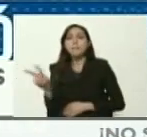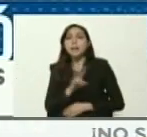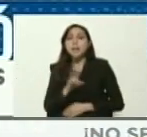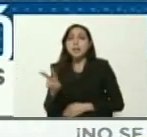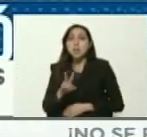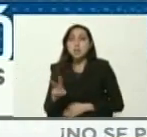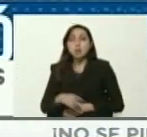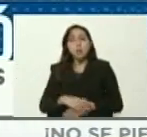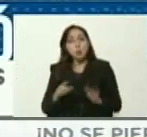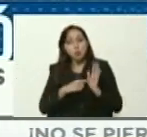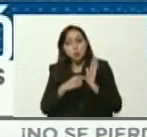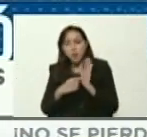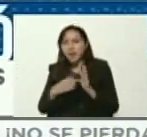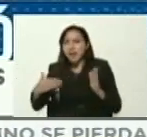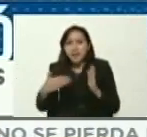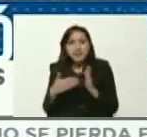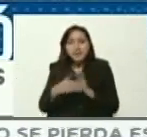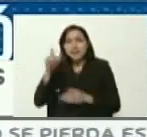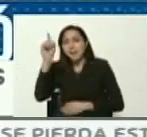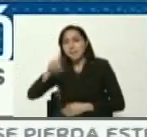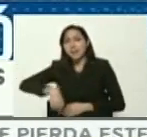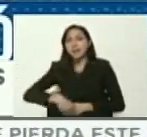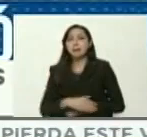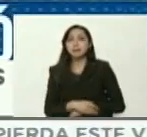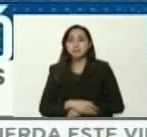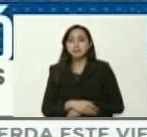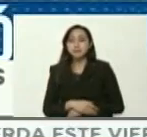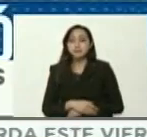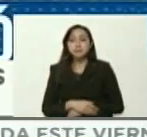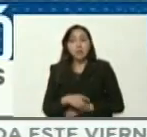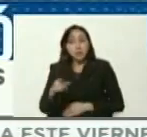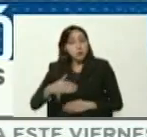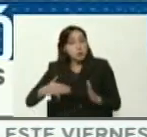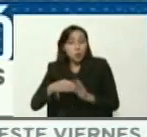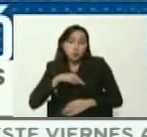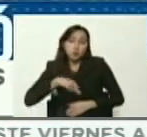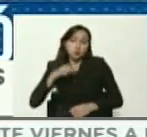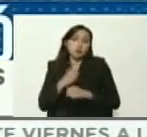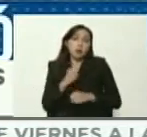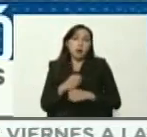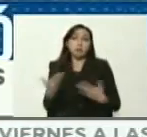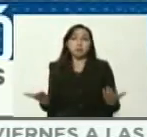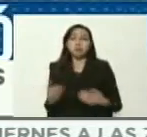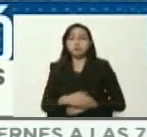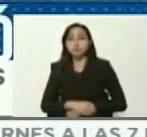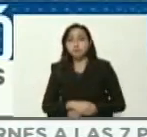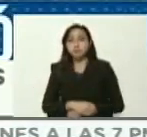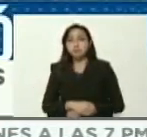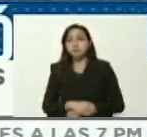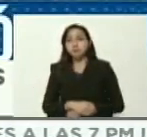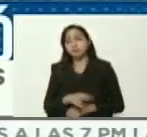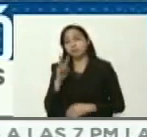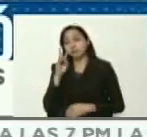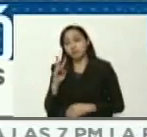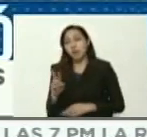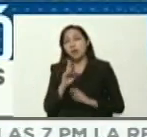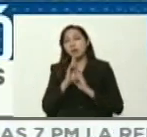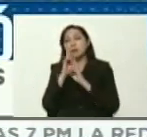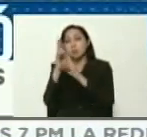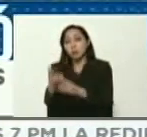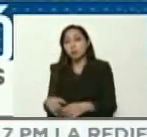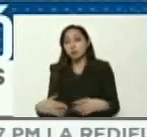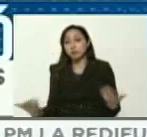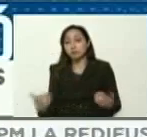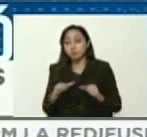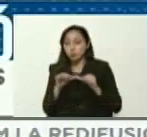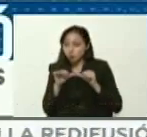Todos los días se conspira contra Venezuela. Mientras ellos conspiran, nosotros trabajamos. Y miren los resultados. Ahí